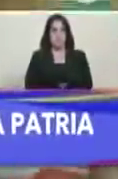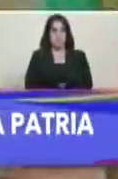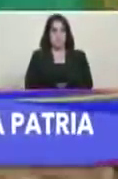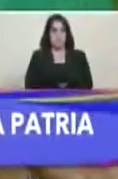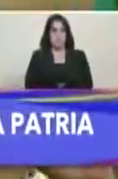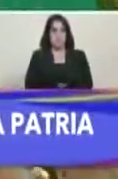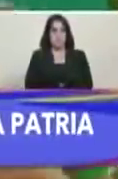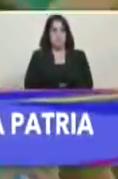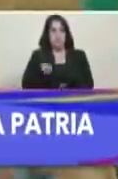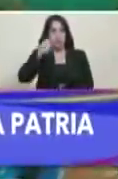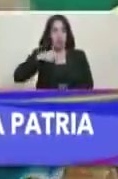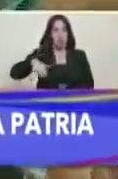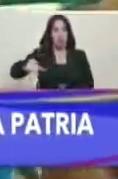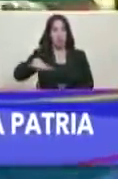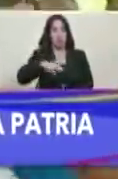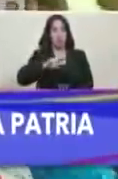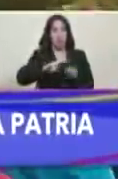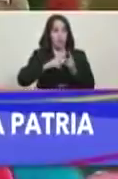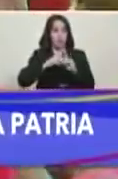El pueblo de la paz.